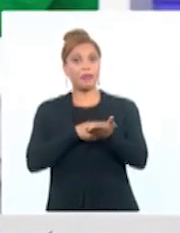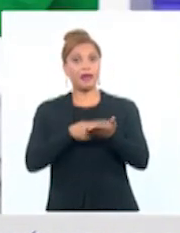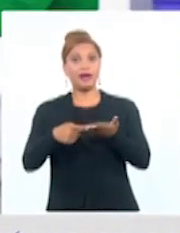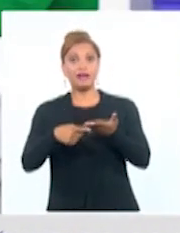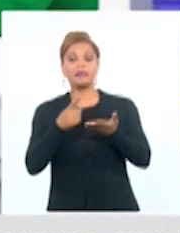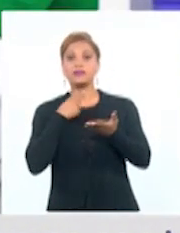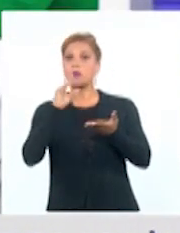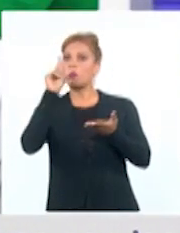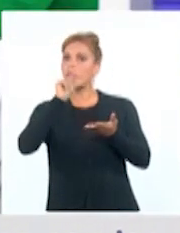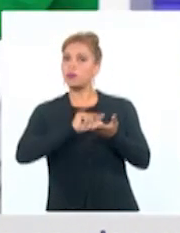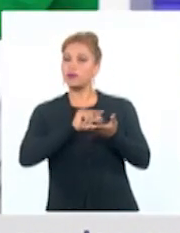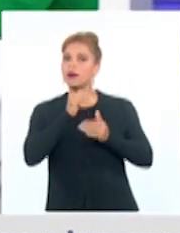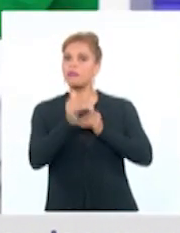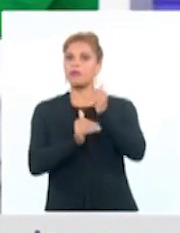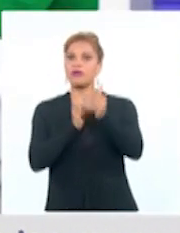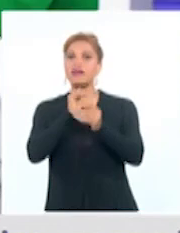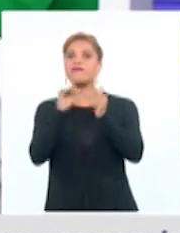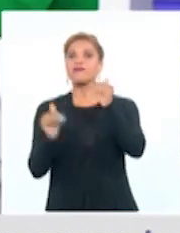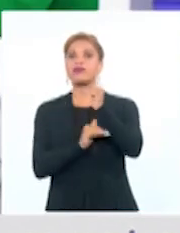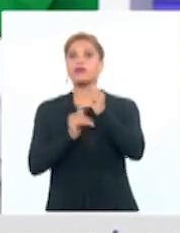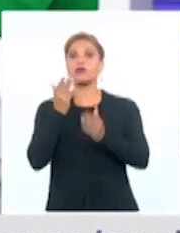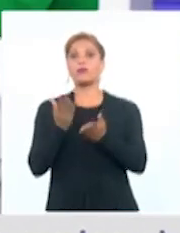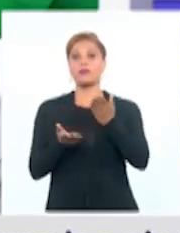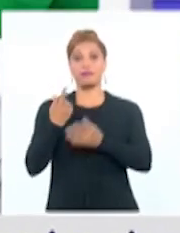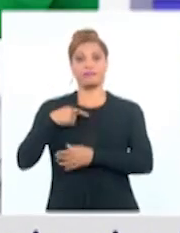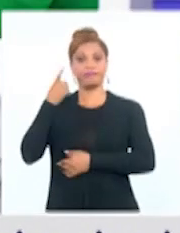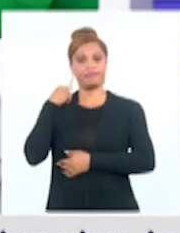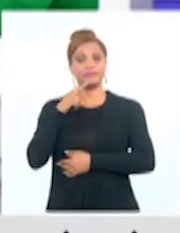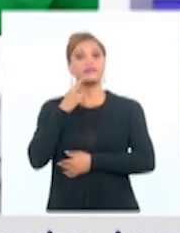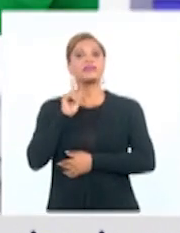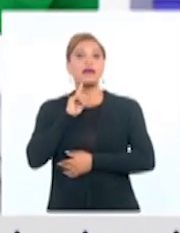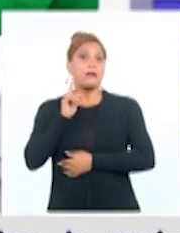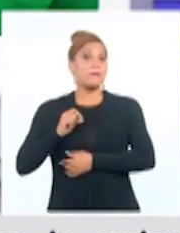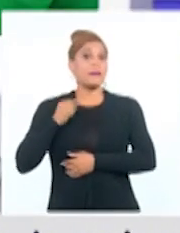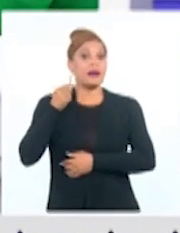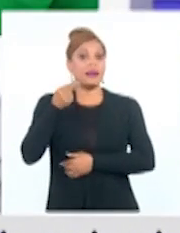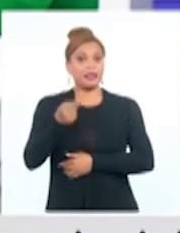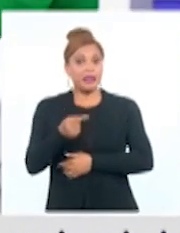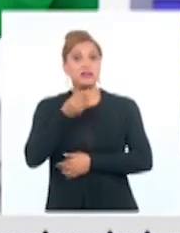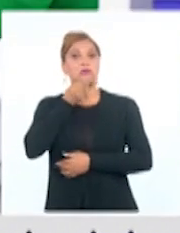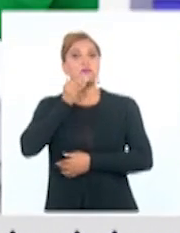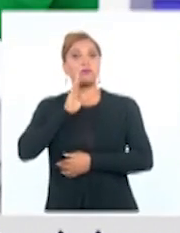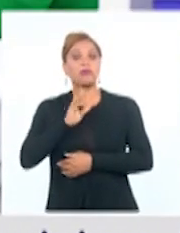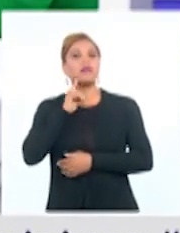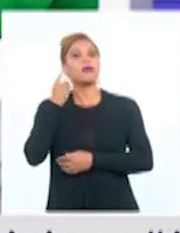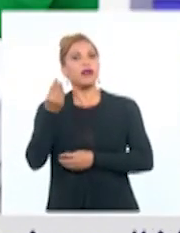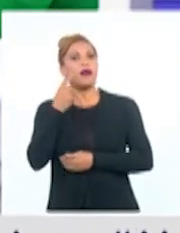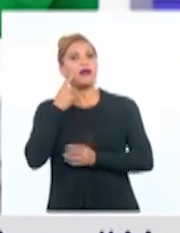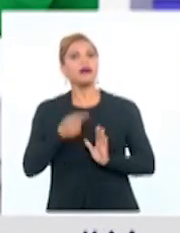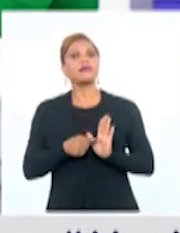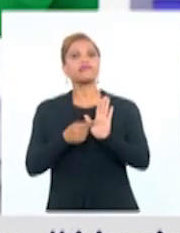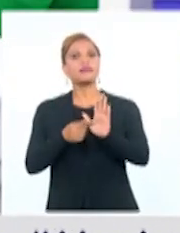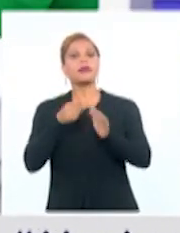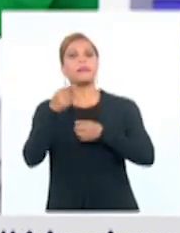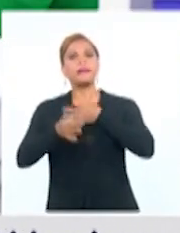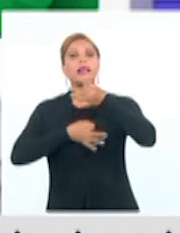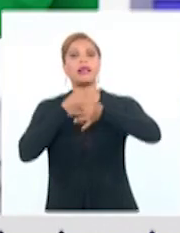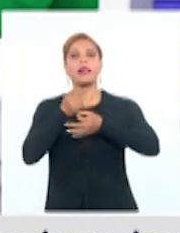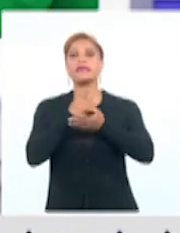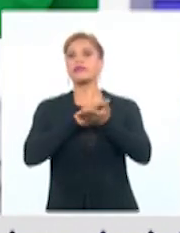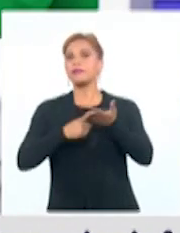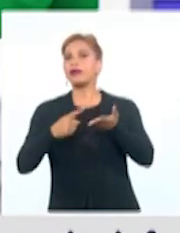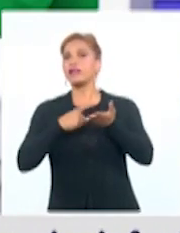semana inferior al día de ayer. Posiblemente mañana traigamos el análisis por semana